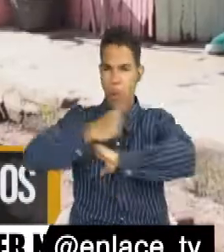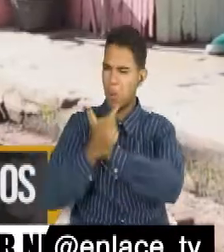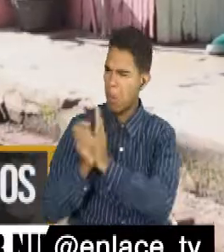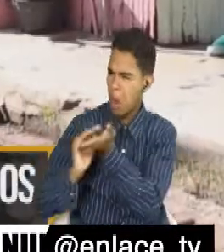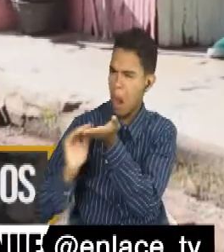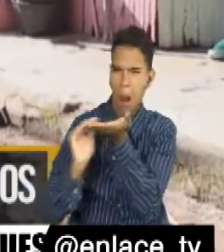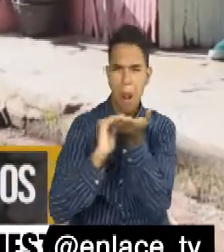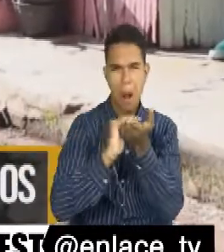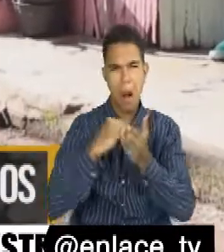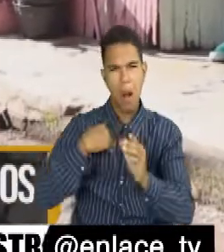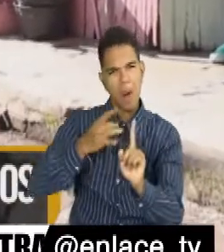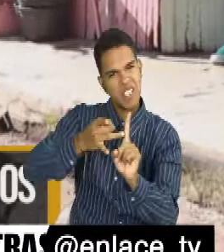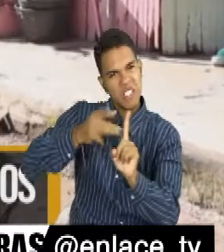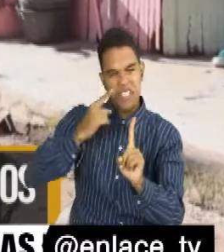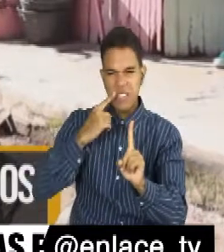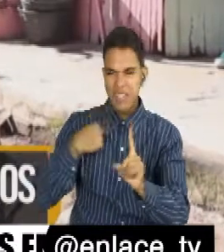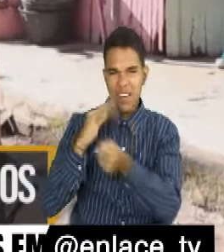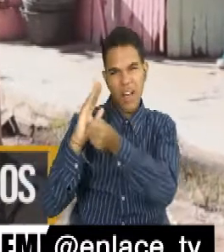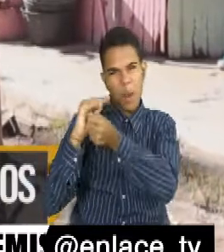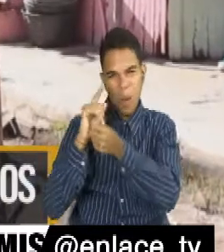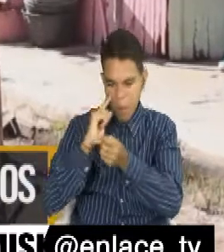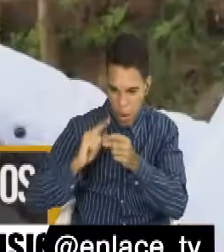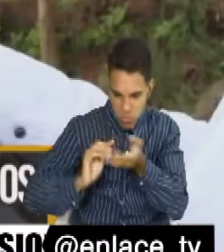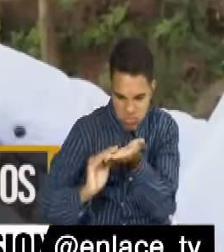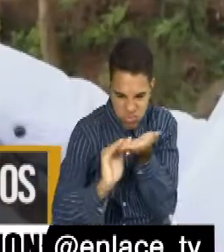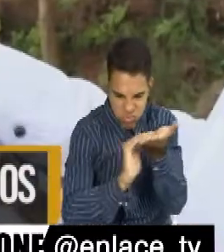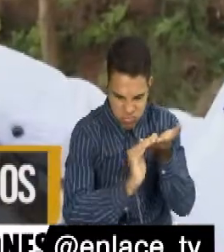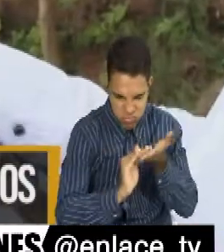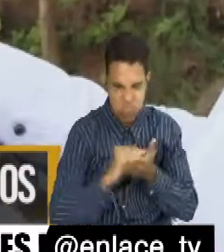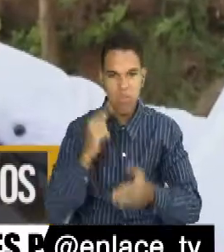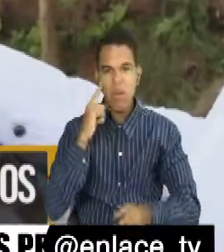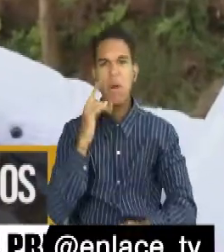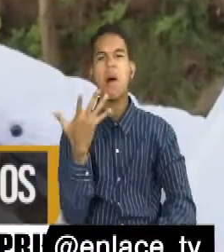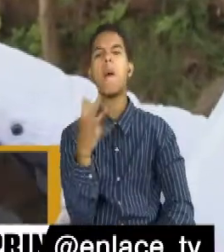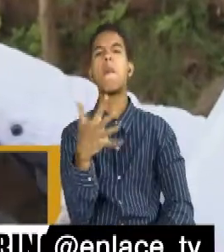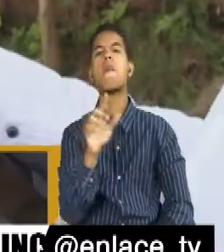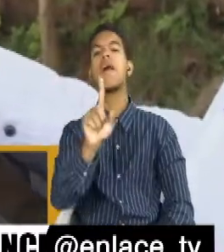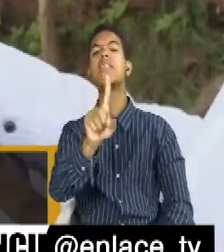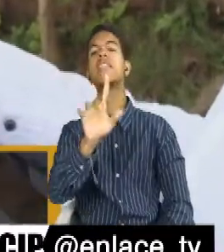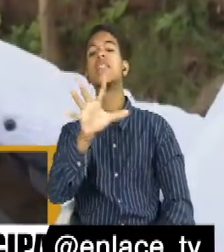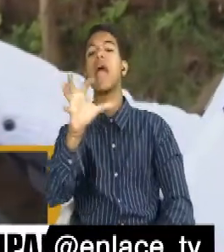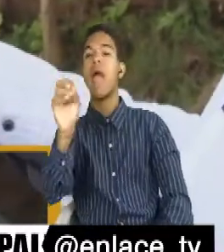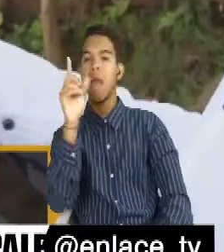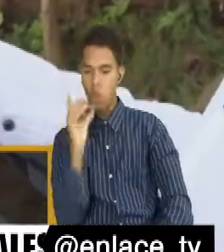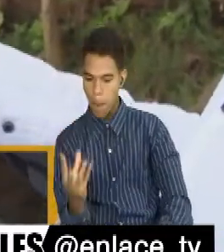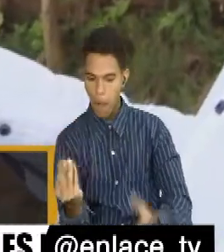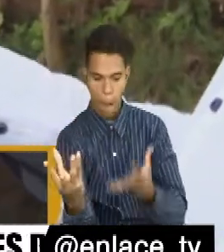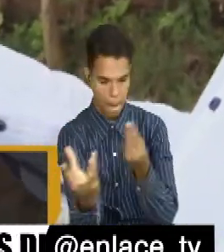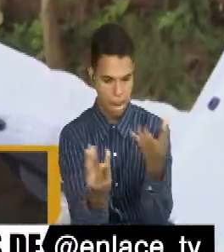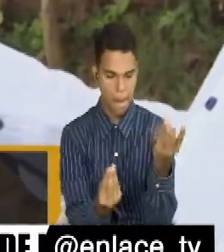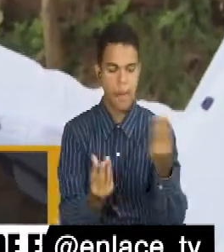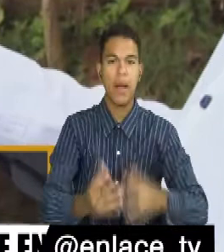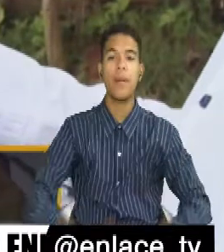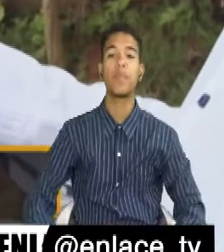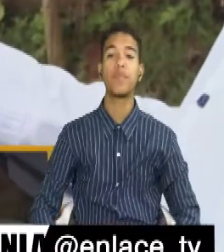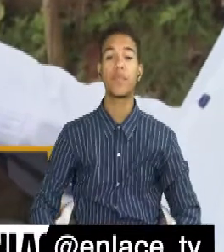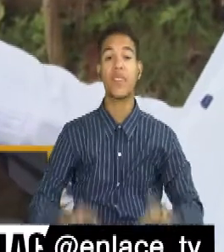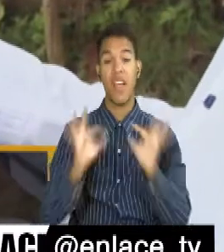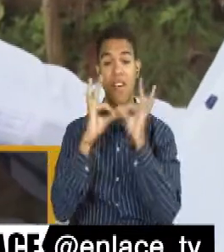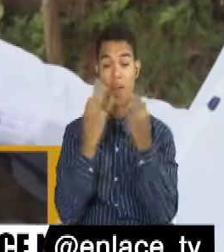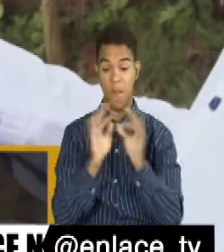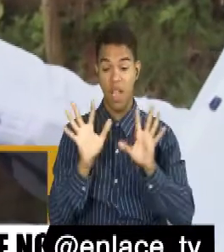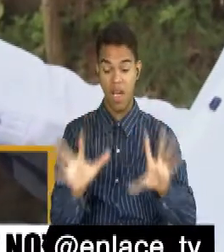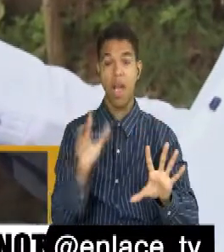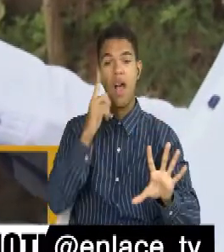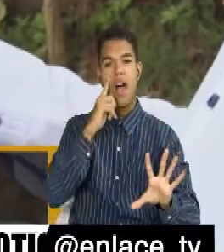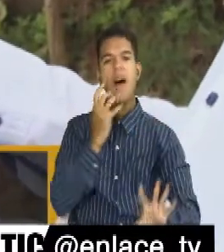más de 150 familias serán beneficiadas. Hoy hemos ido al barrio Belén, e igual estamos allá con el alcantarillado sanitario,